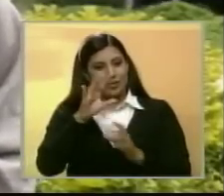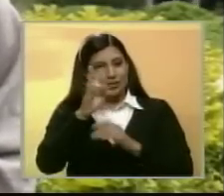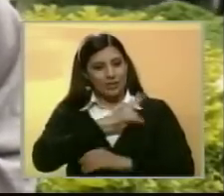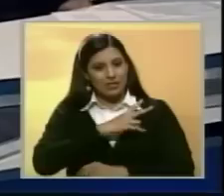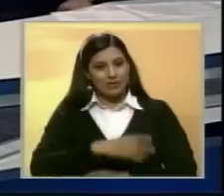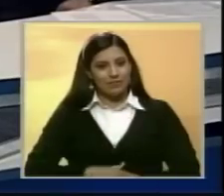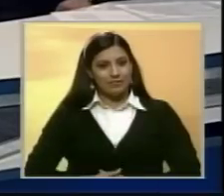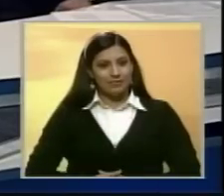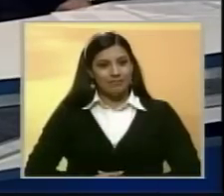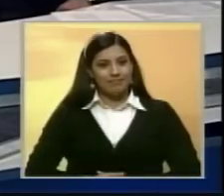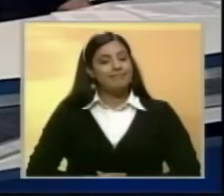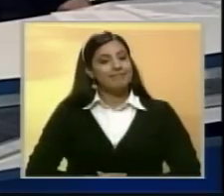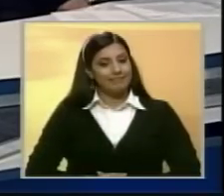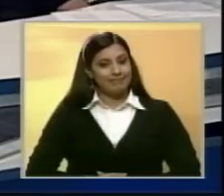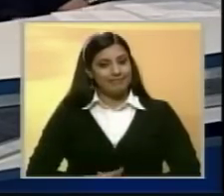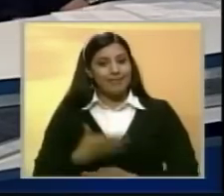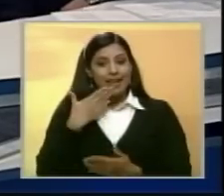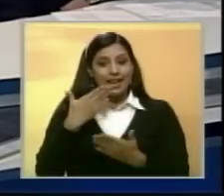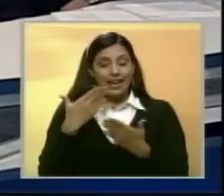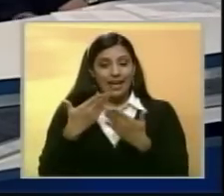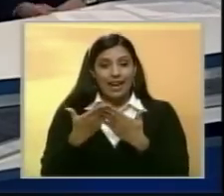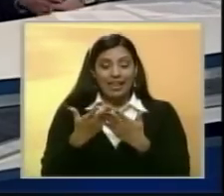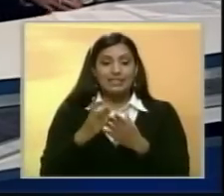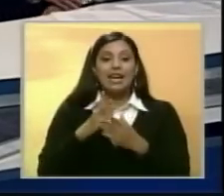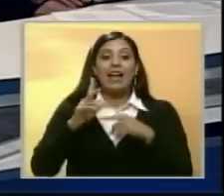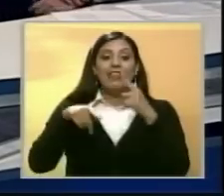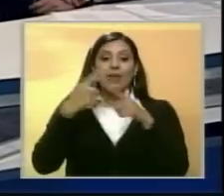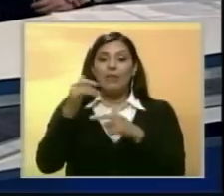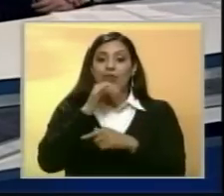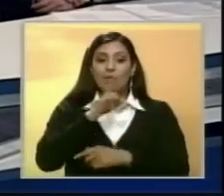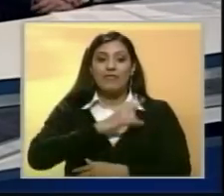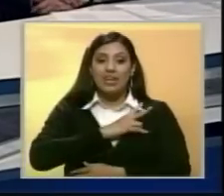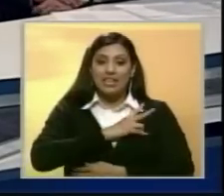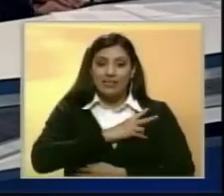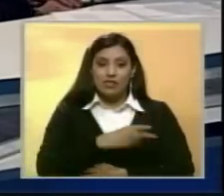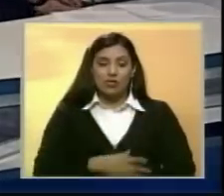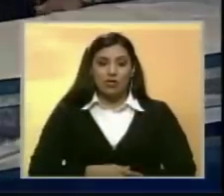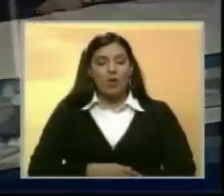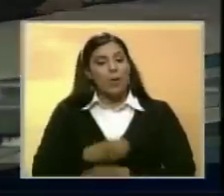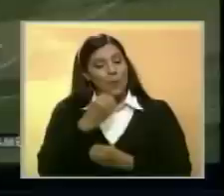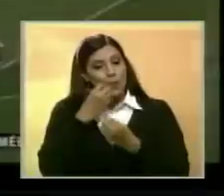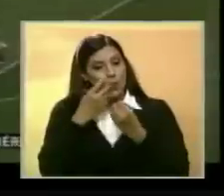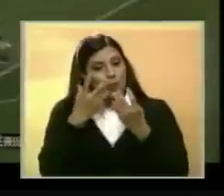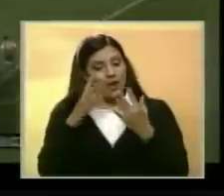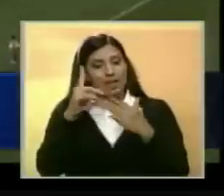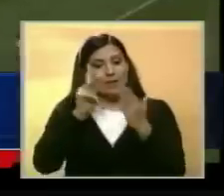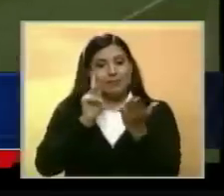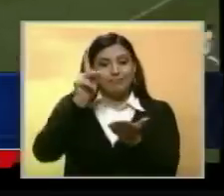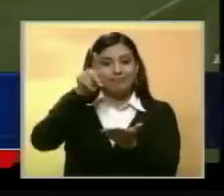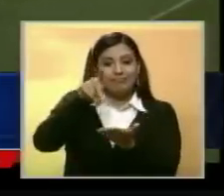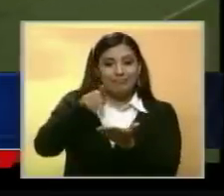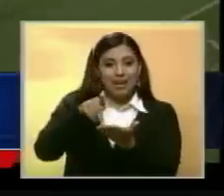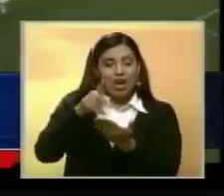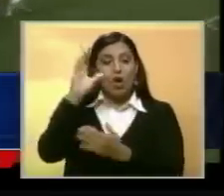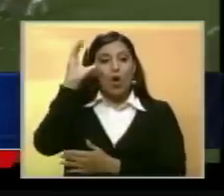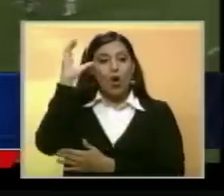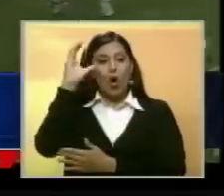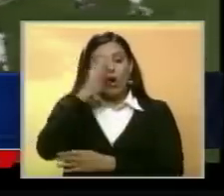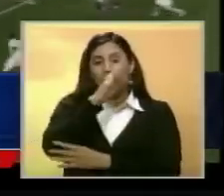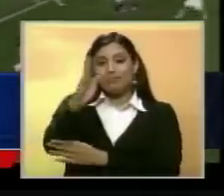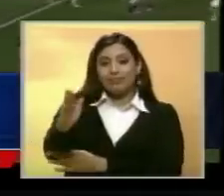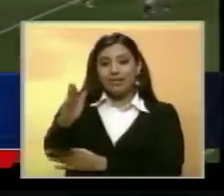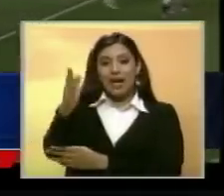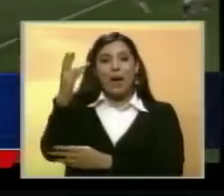Venevisión. Gracias, Lisette. Al regreso en Noticiero Venevisión. Bueno, primer clasificado. Colombia venció